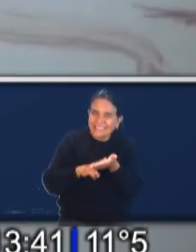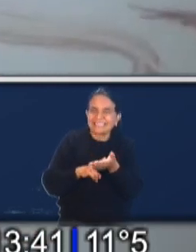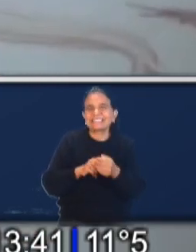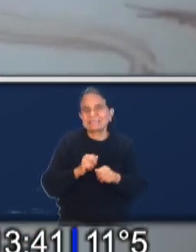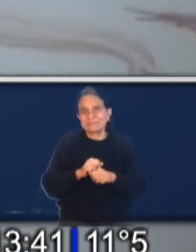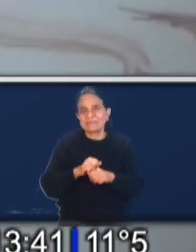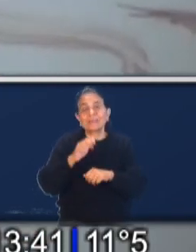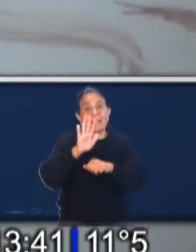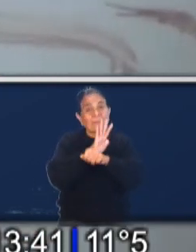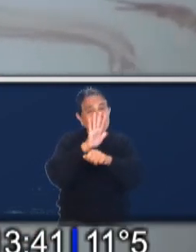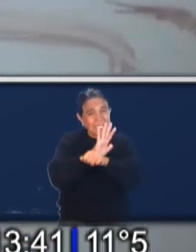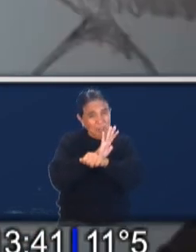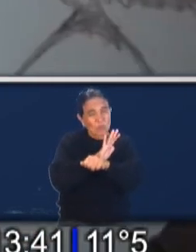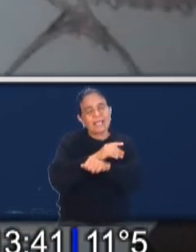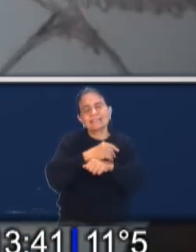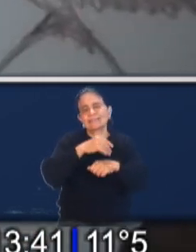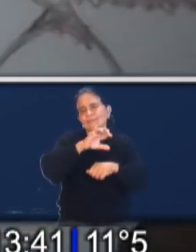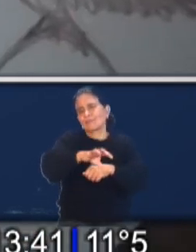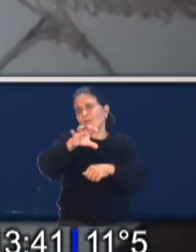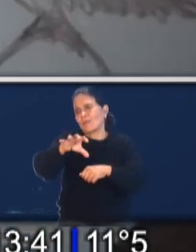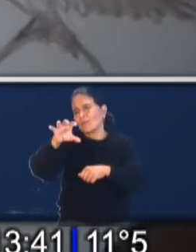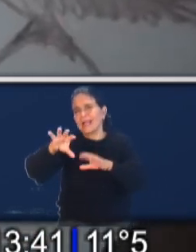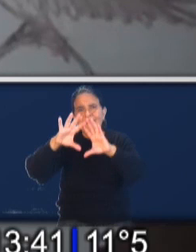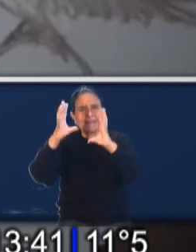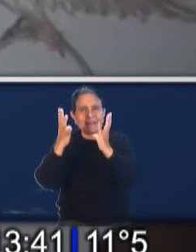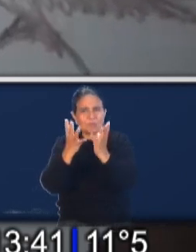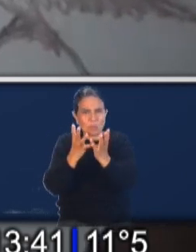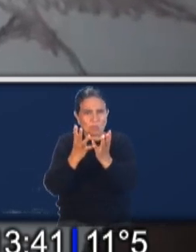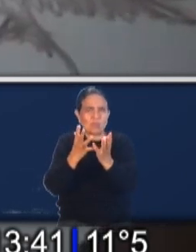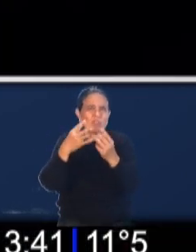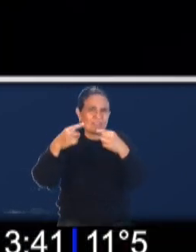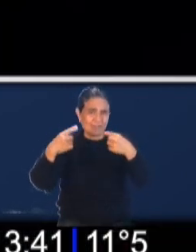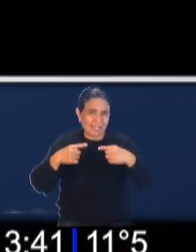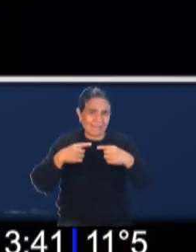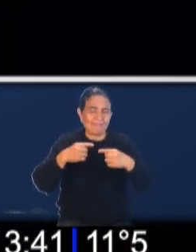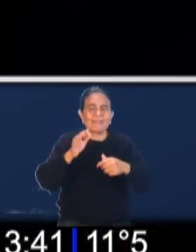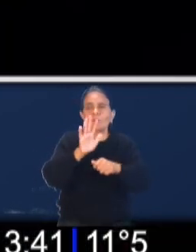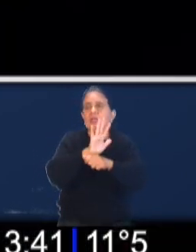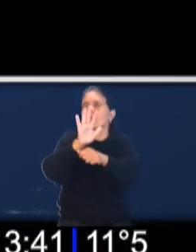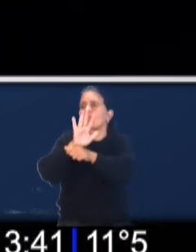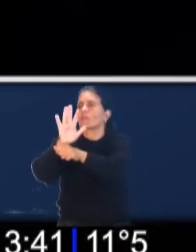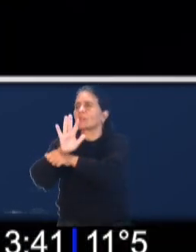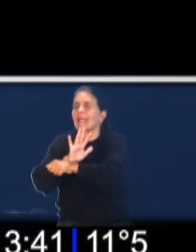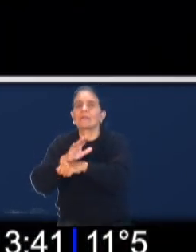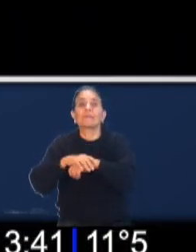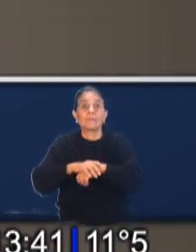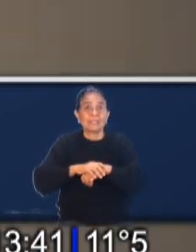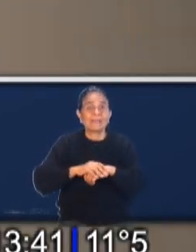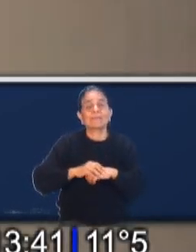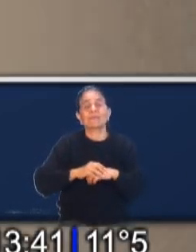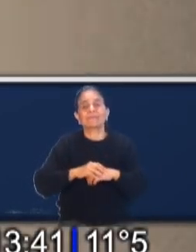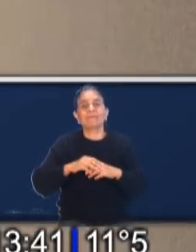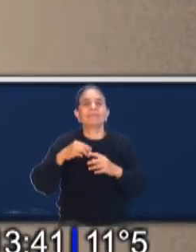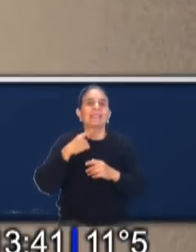distintos festivales en distintas regiones del mundo, entre ellos estuvo en Londres, en Madrid, en Roma y